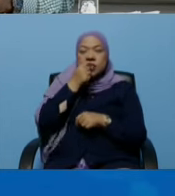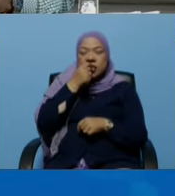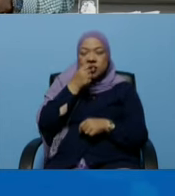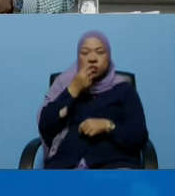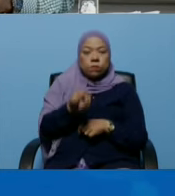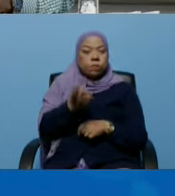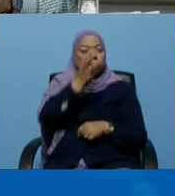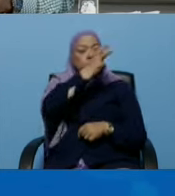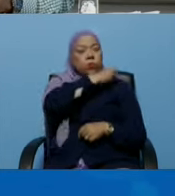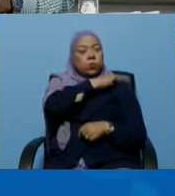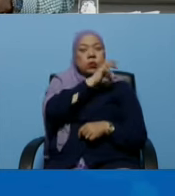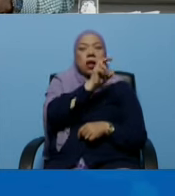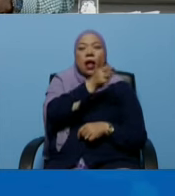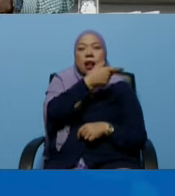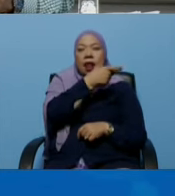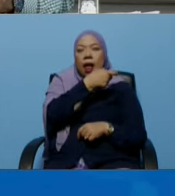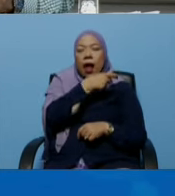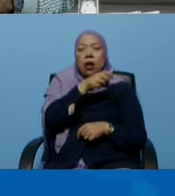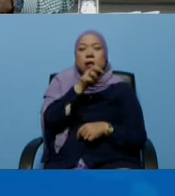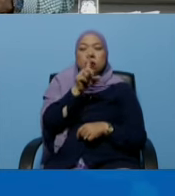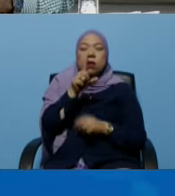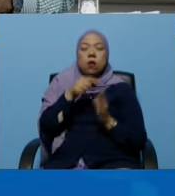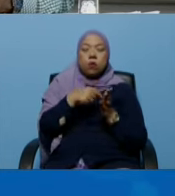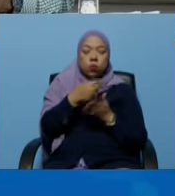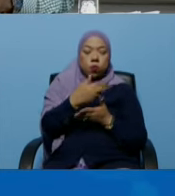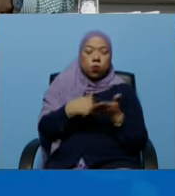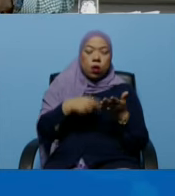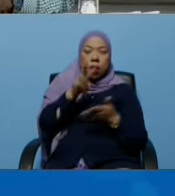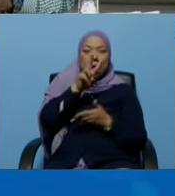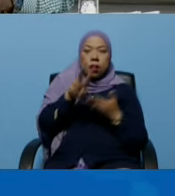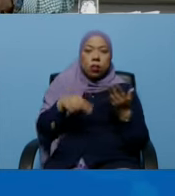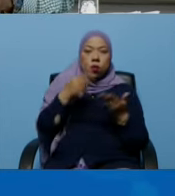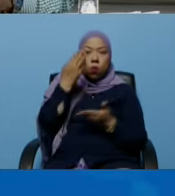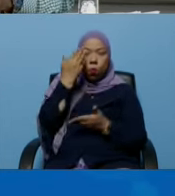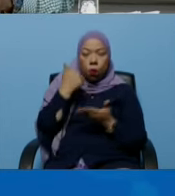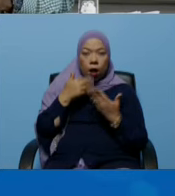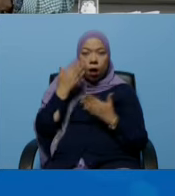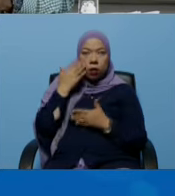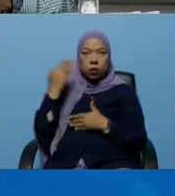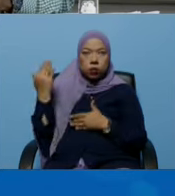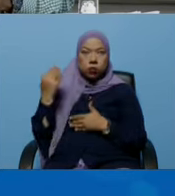firmado por la vicepresidenta Delcy Rodríguez, el ministro Héctor Silva,